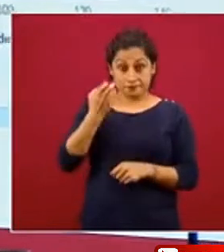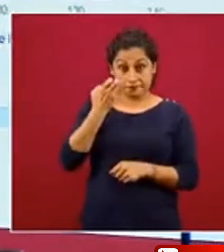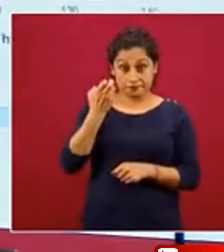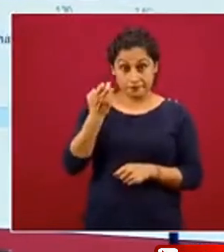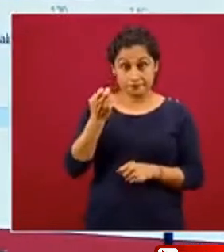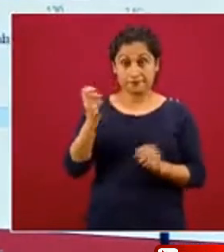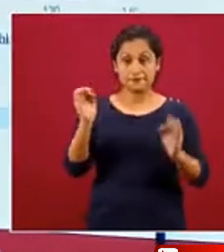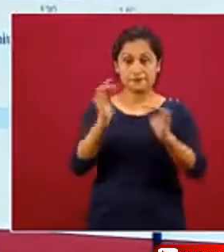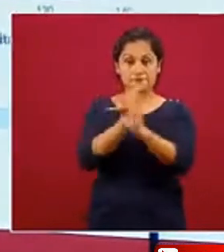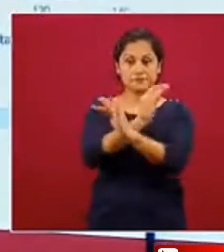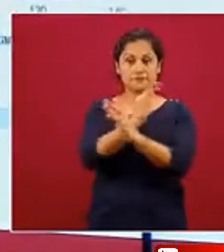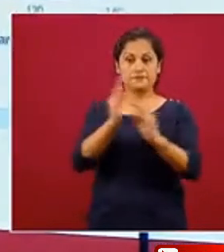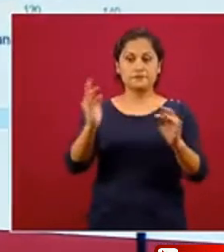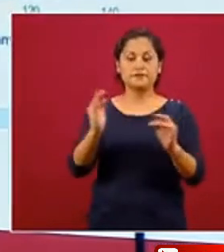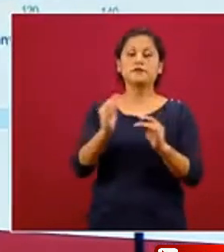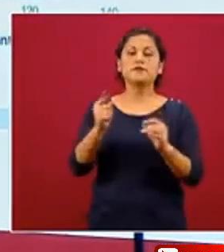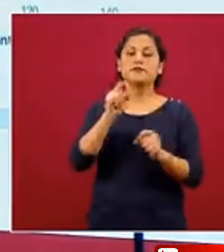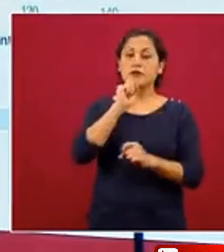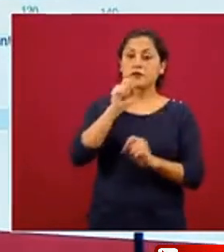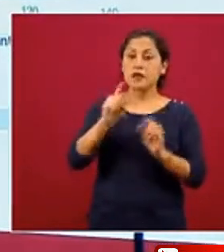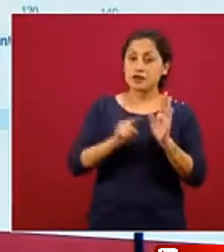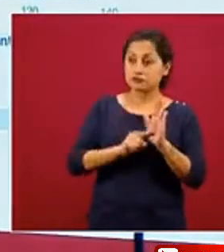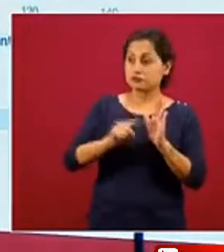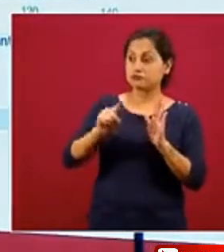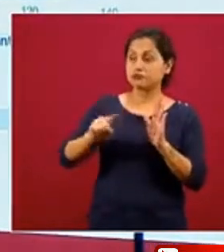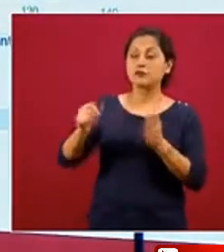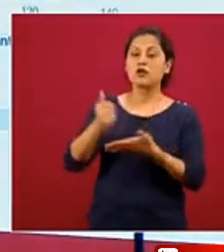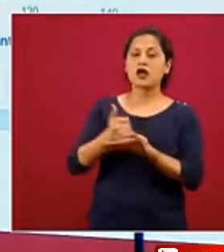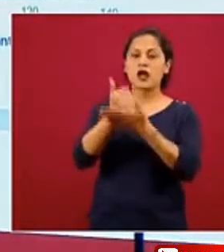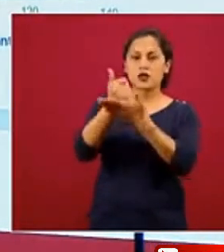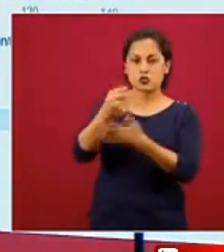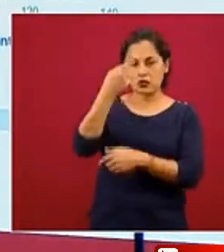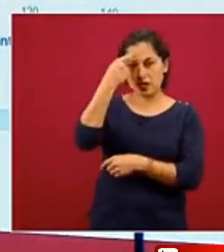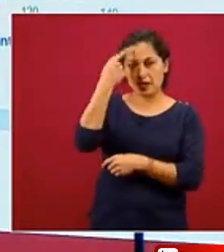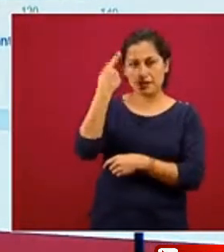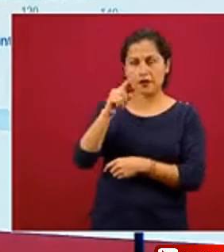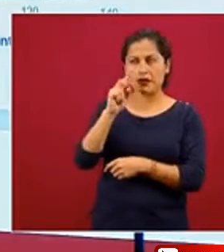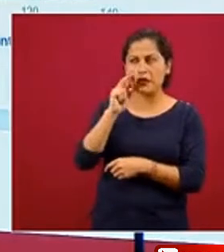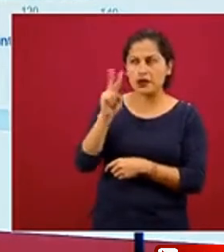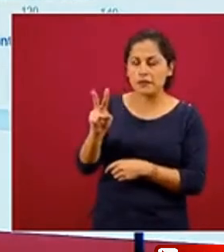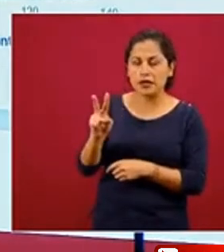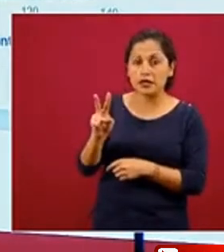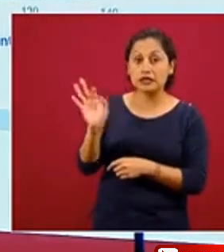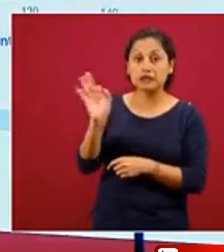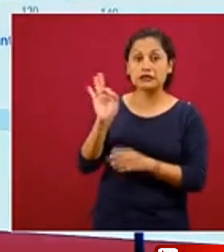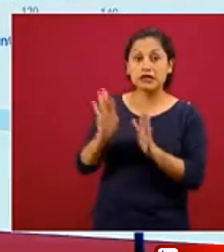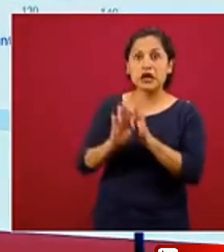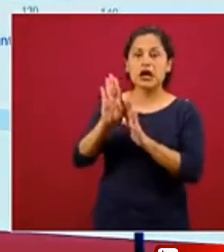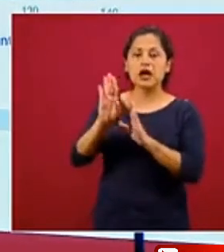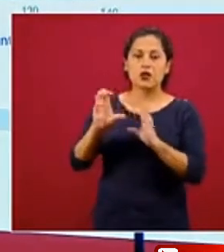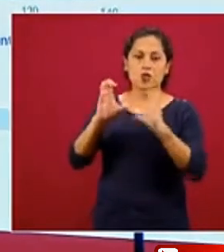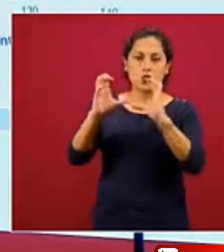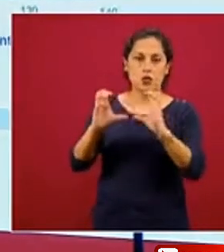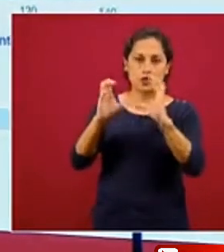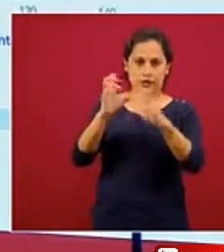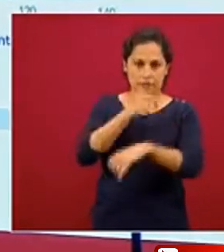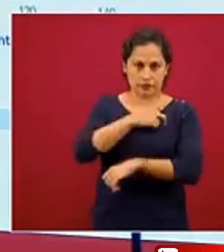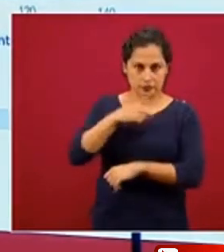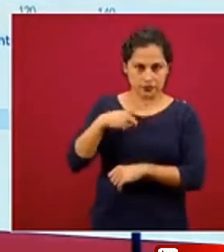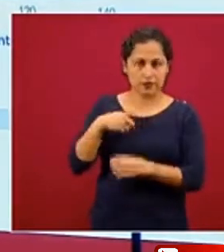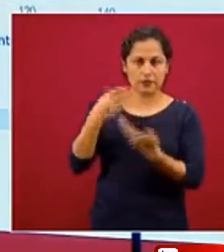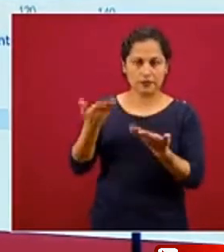real, identificar cuándo pudiera haber ciertos cambios que hay que atender. Concretamente, en